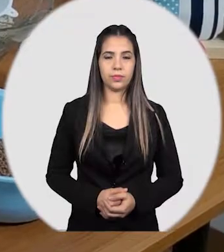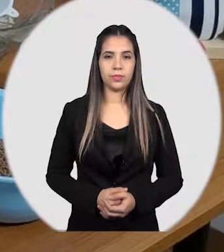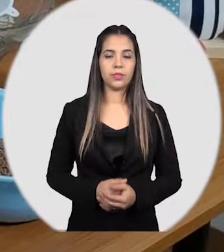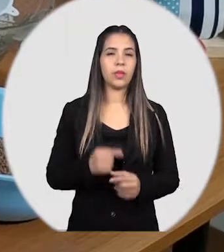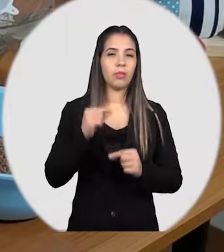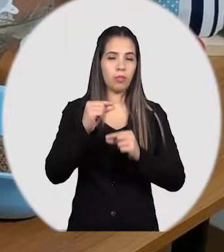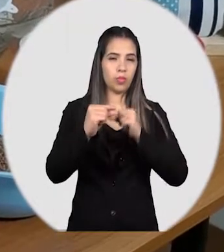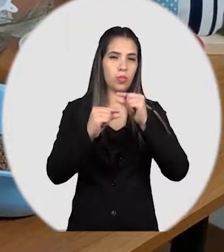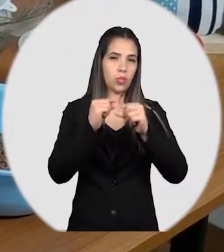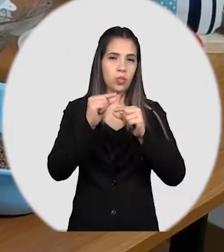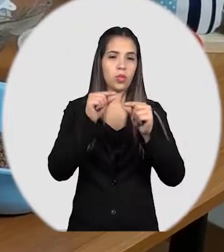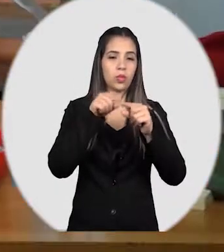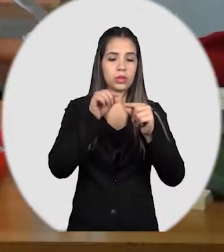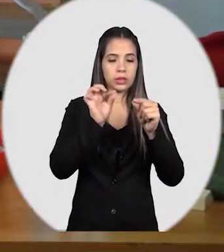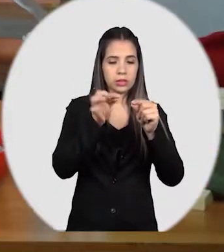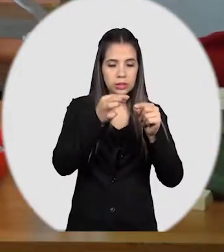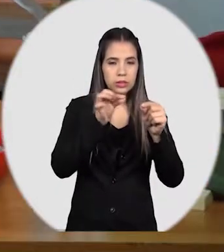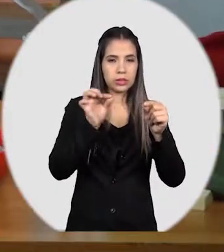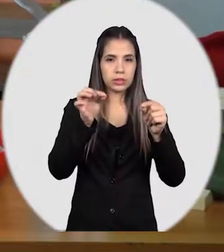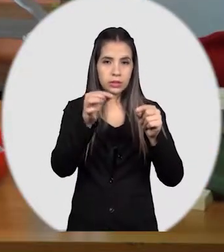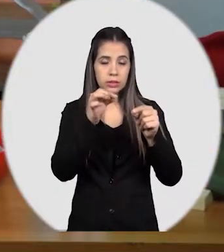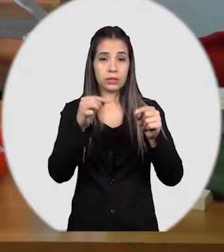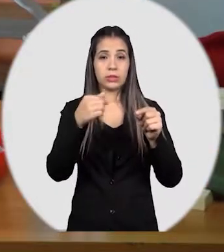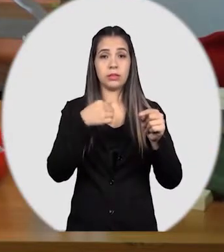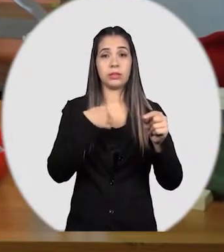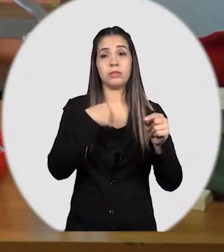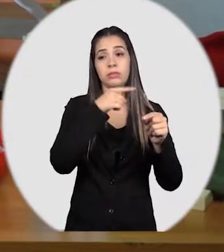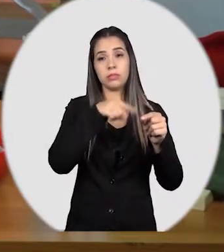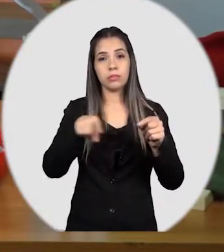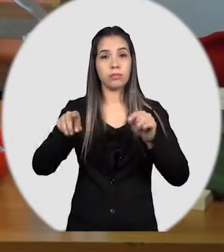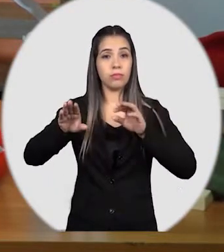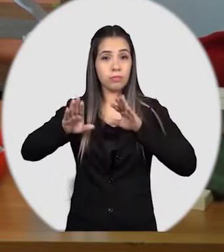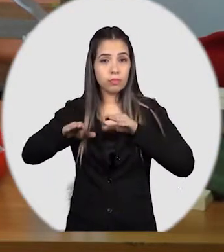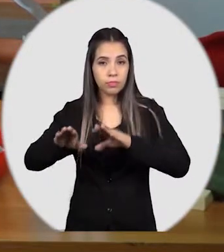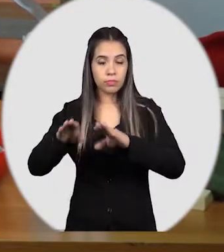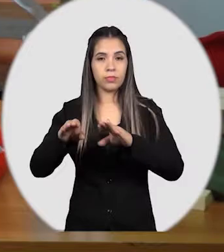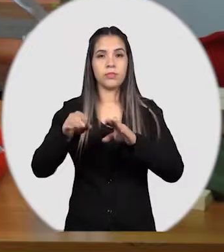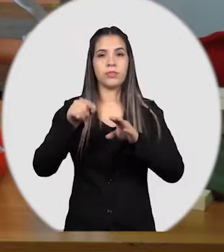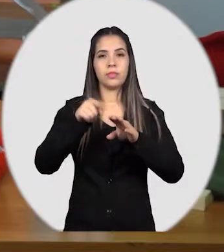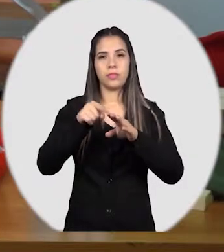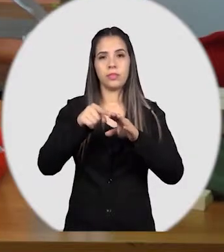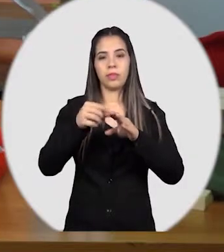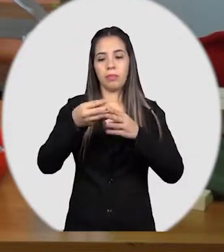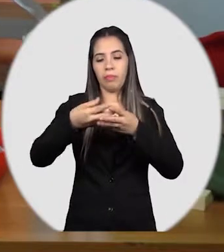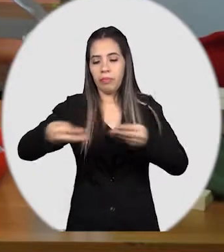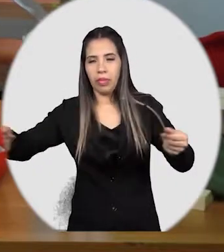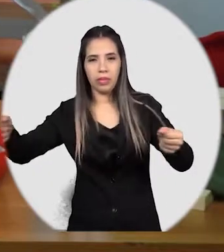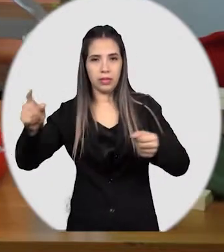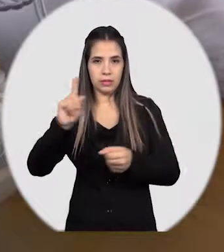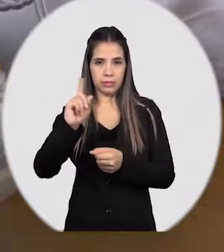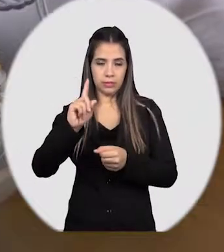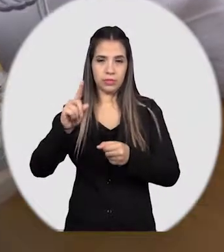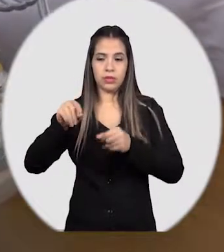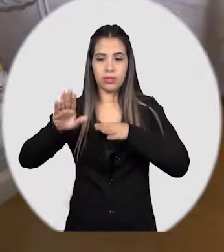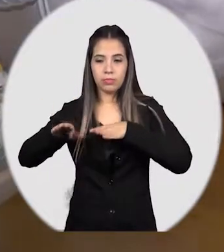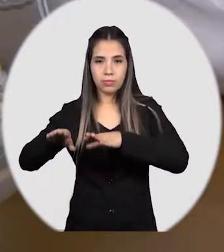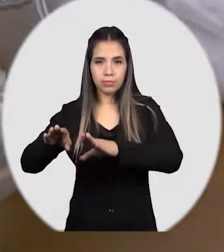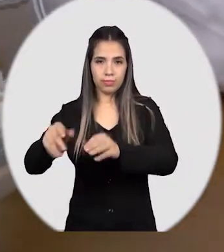De a poquito, esto hay que cerrar todo como para que a la hora de la costura no salga ninguna